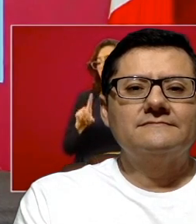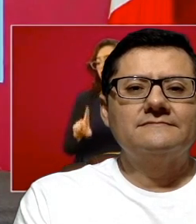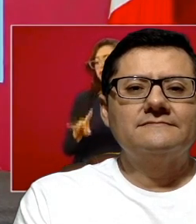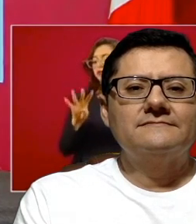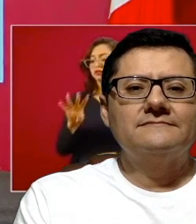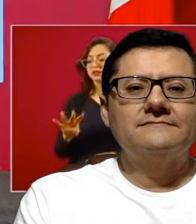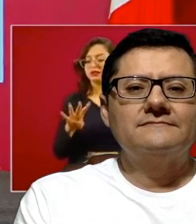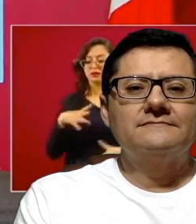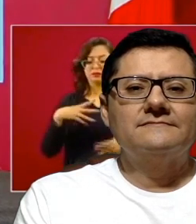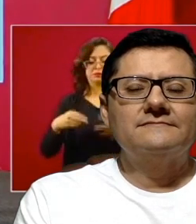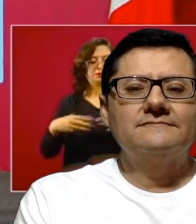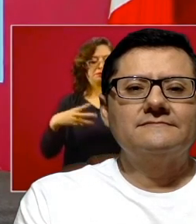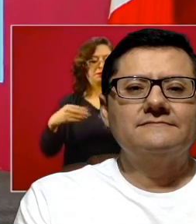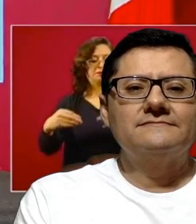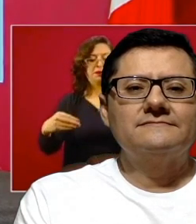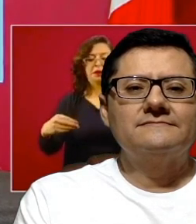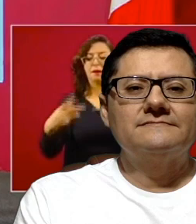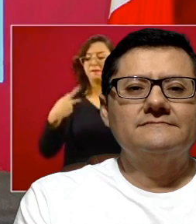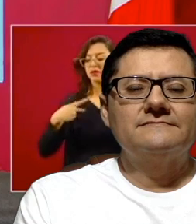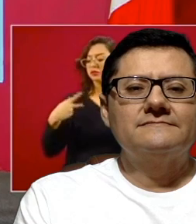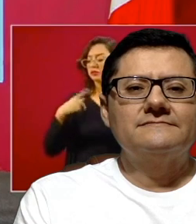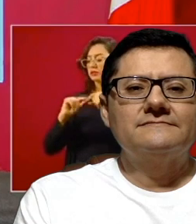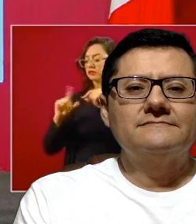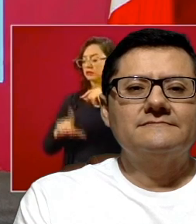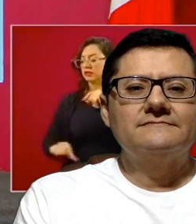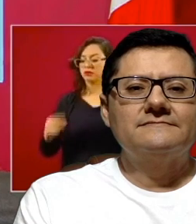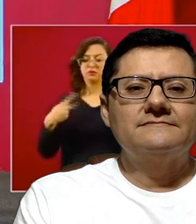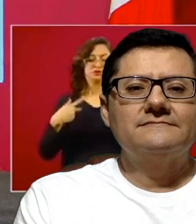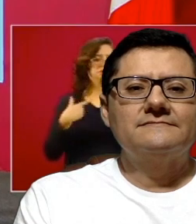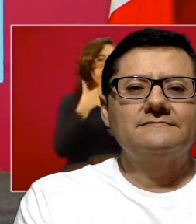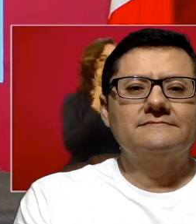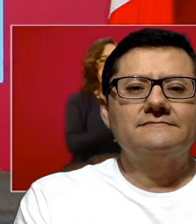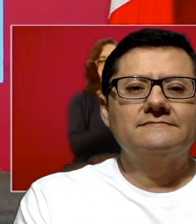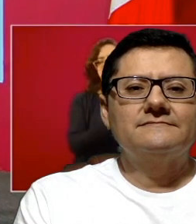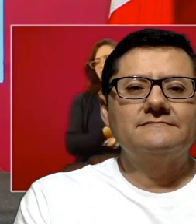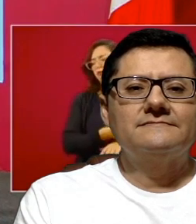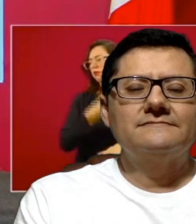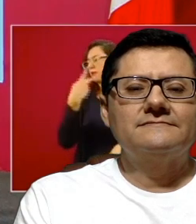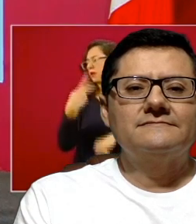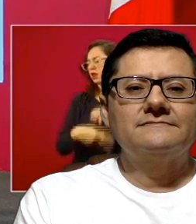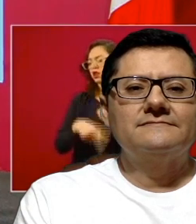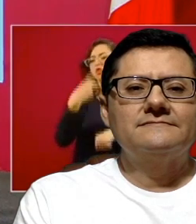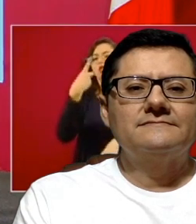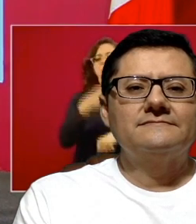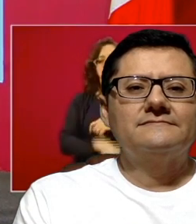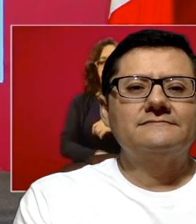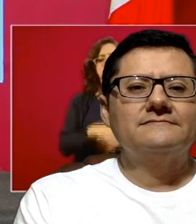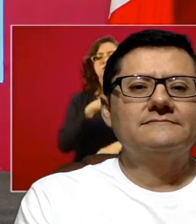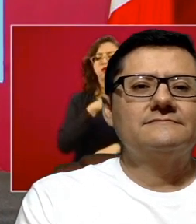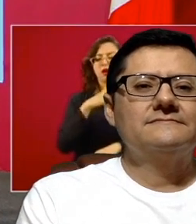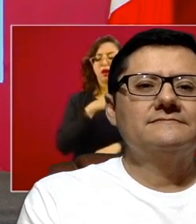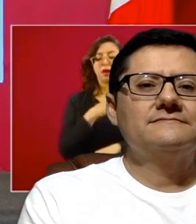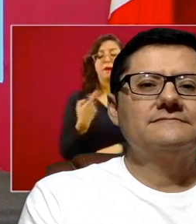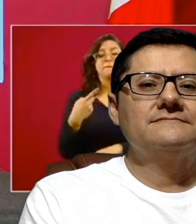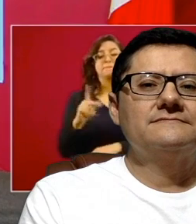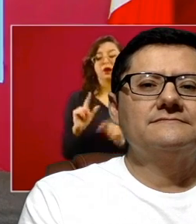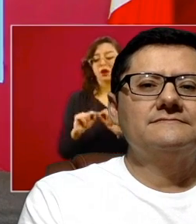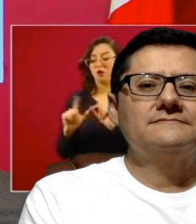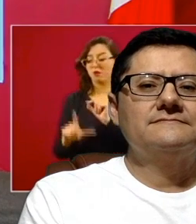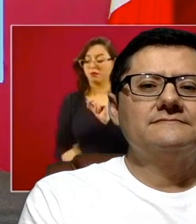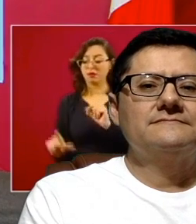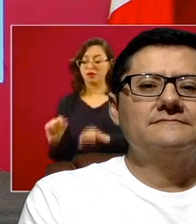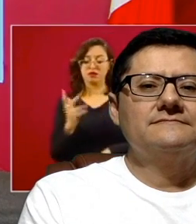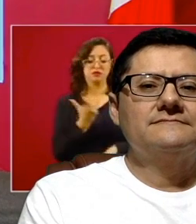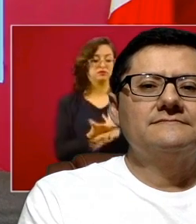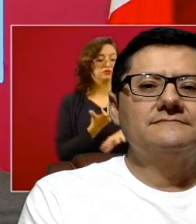afectado profundamente a los mexicanos y a los estadounidenses. México y los Estados Unidos mantienen una coordinación estrecha a